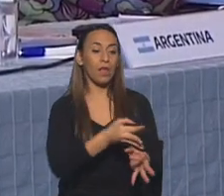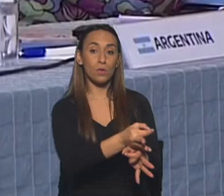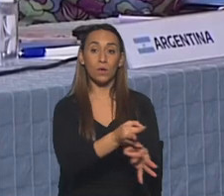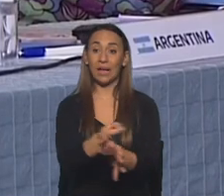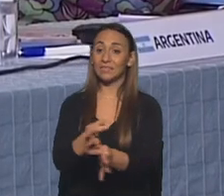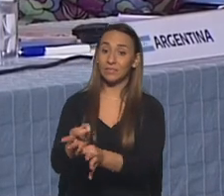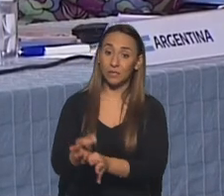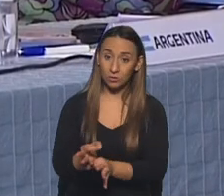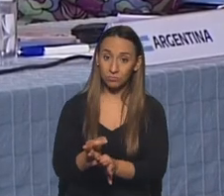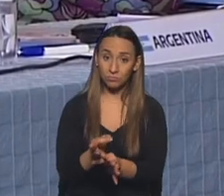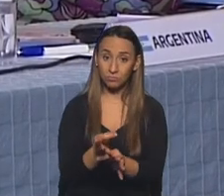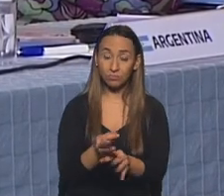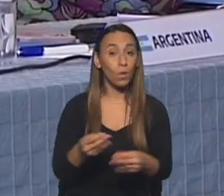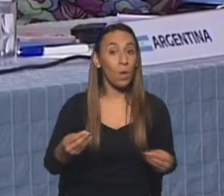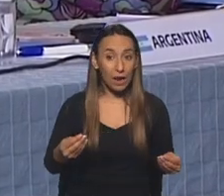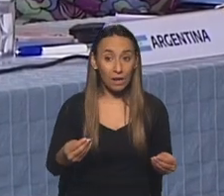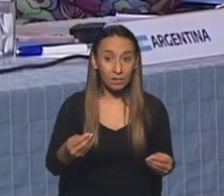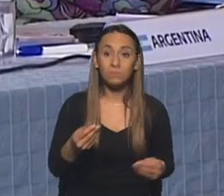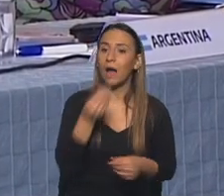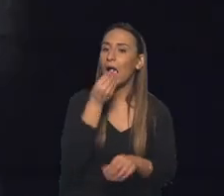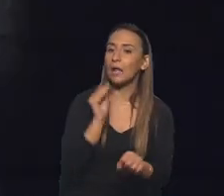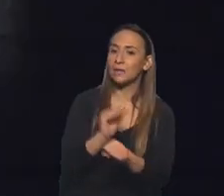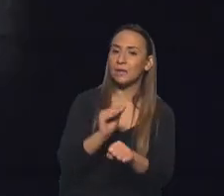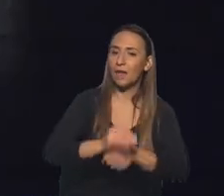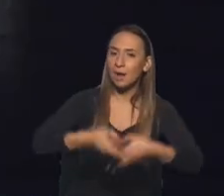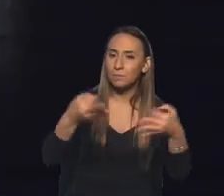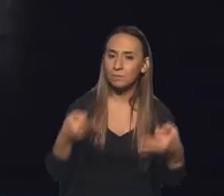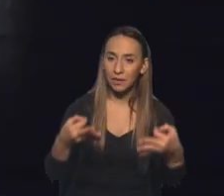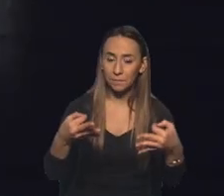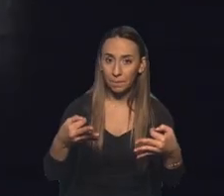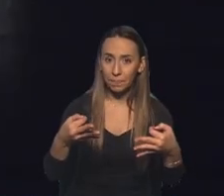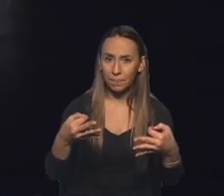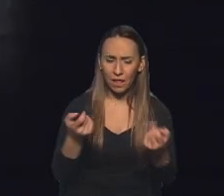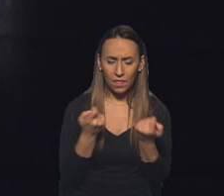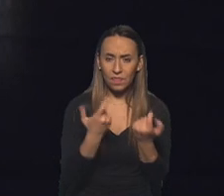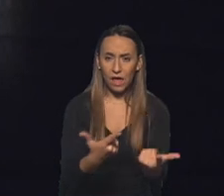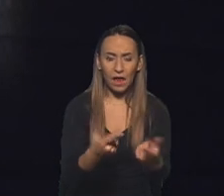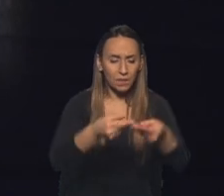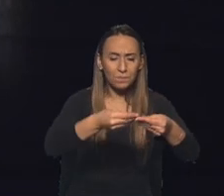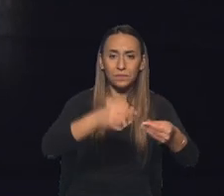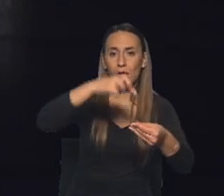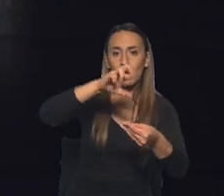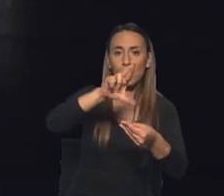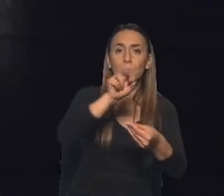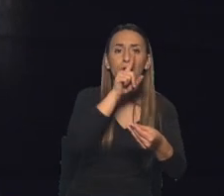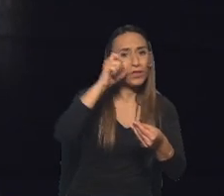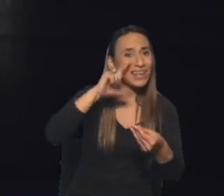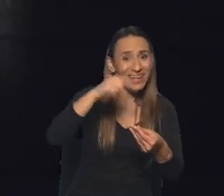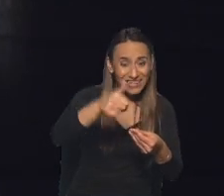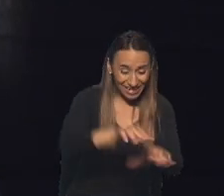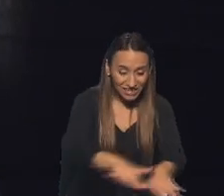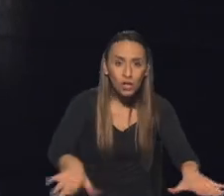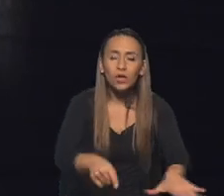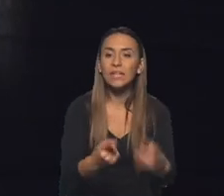alimentarlos adecuadamente es dar las proteínas que necesitan en sus primeros años de vida para que